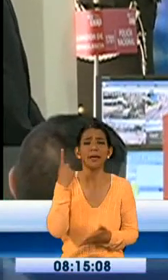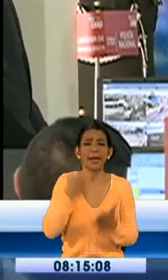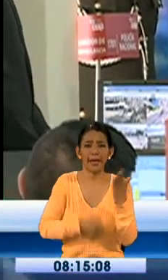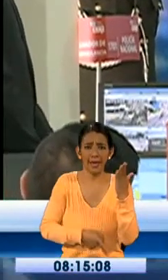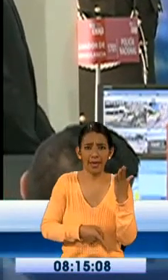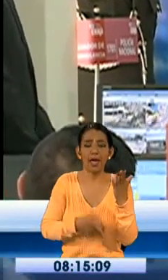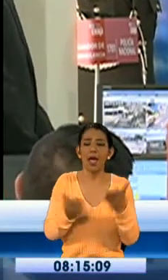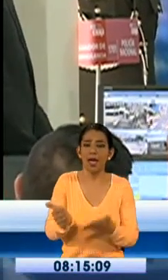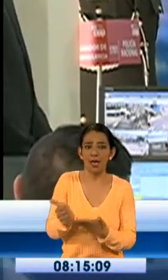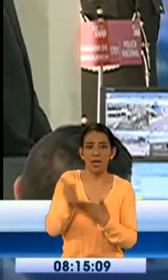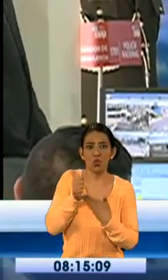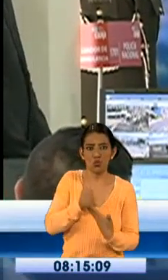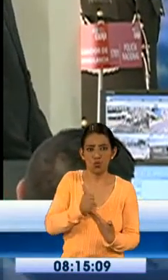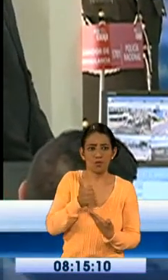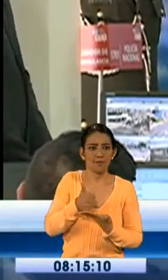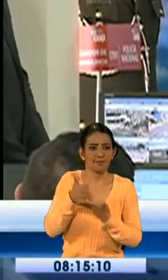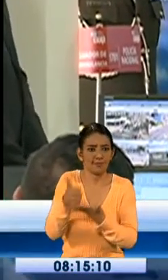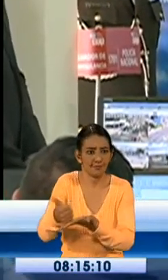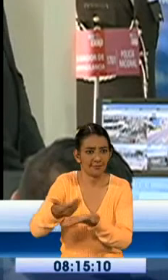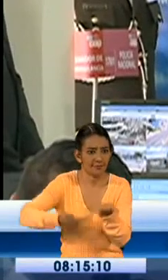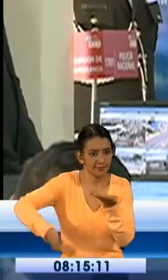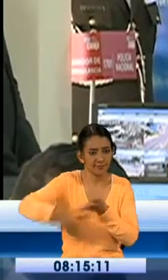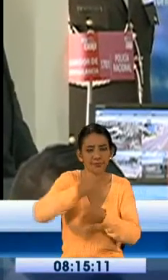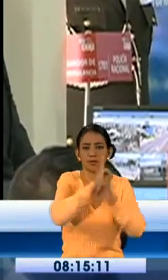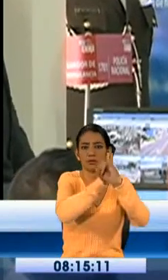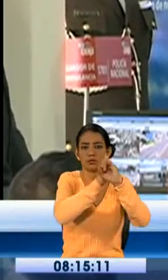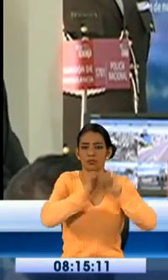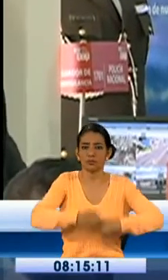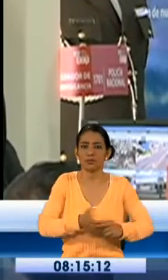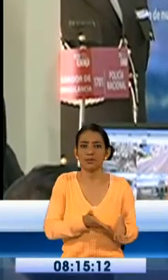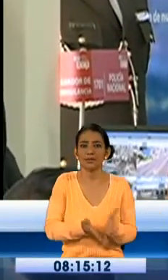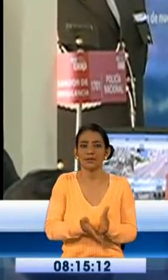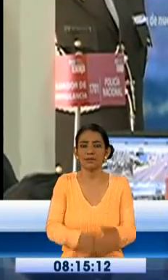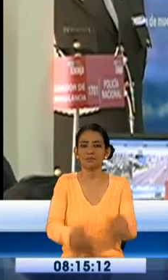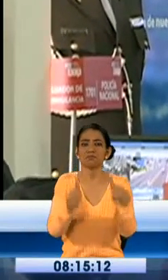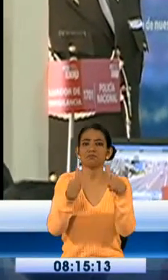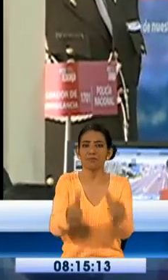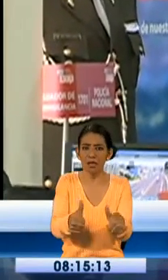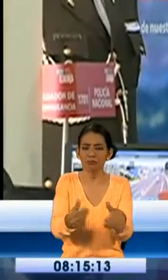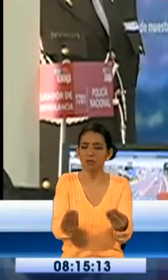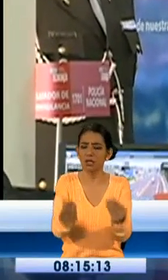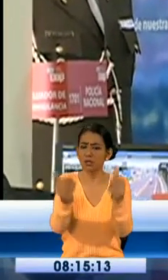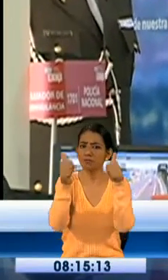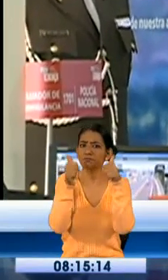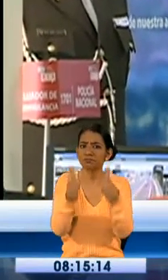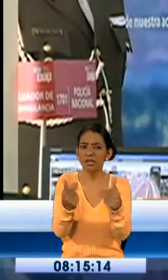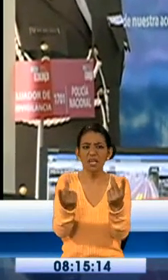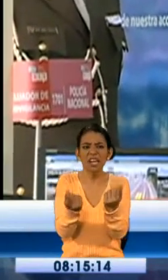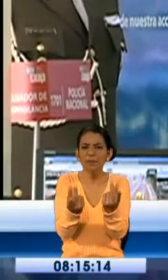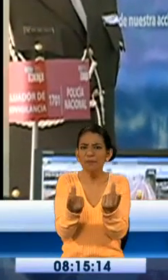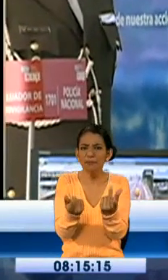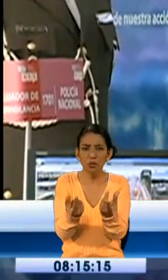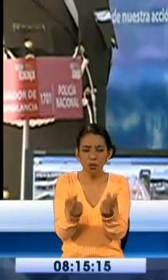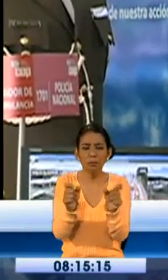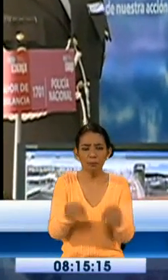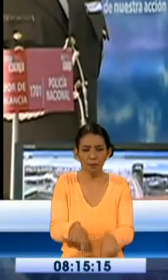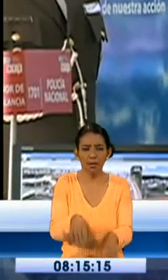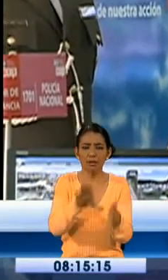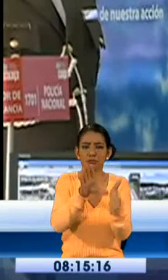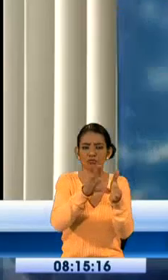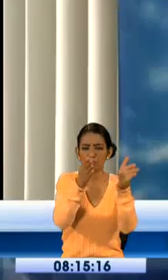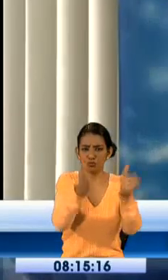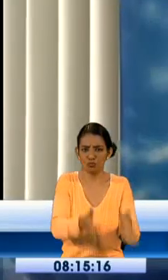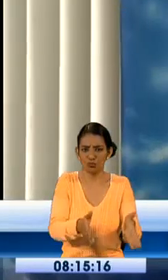todas las instituciones para poder servir de forma adecuada, de forma eficiente, de forma eficaz a nuestros